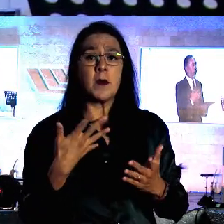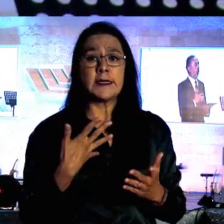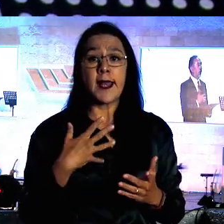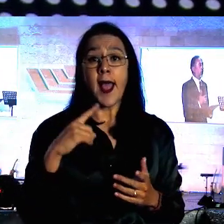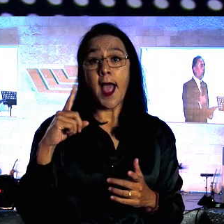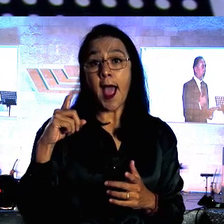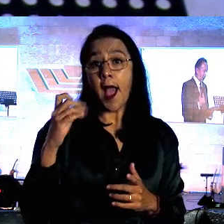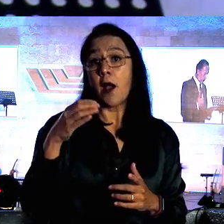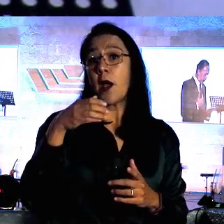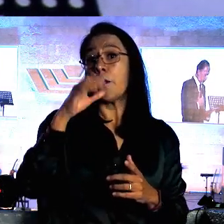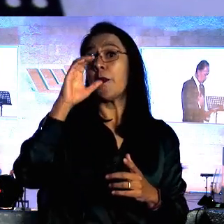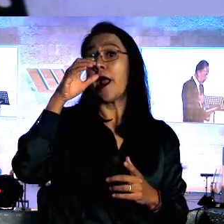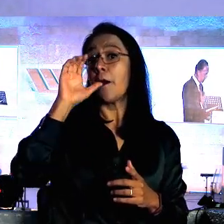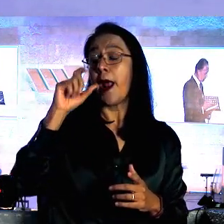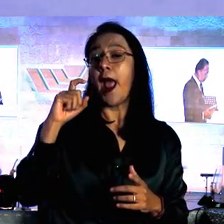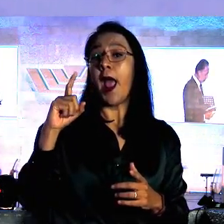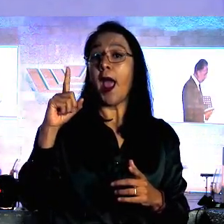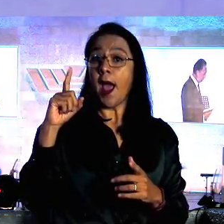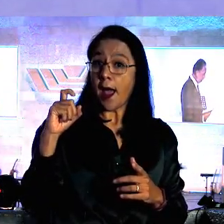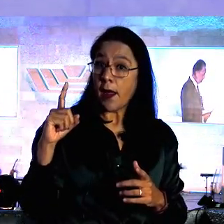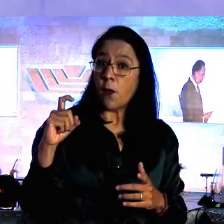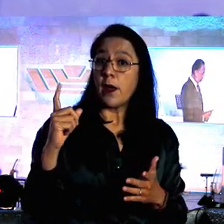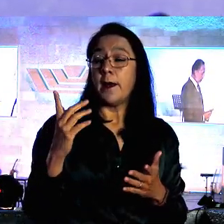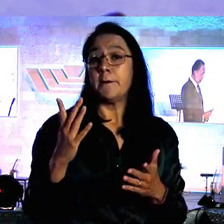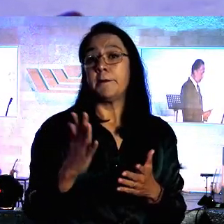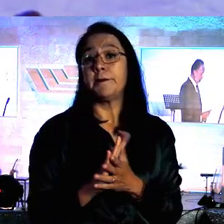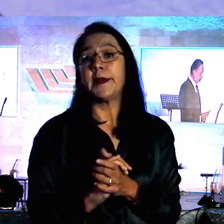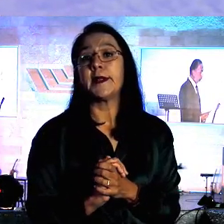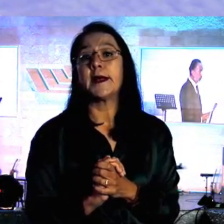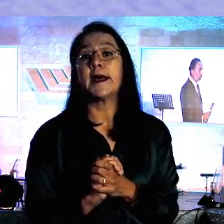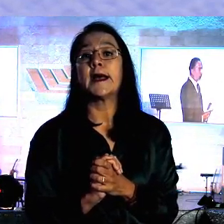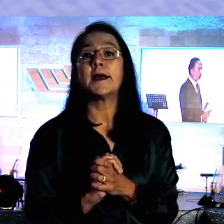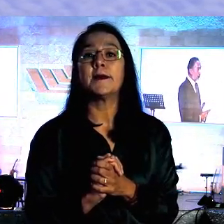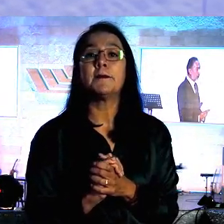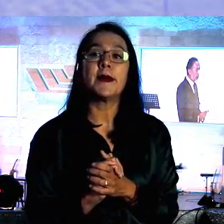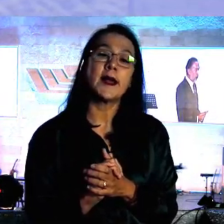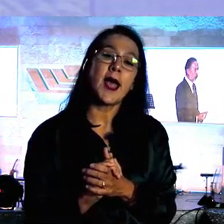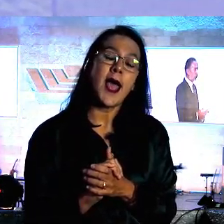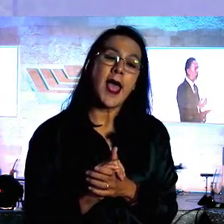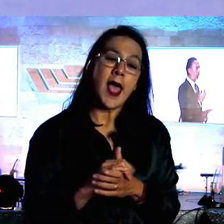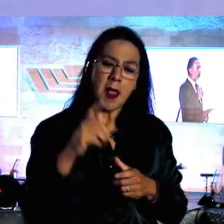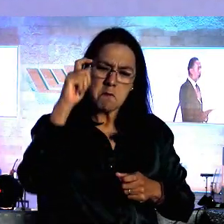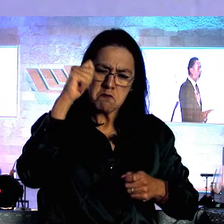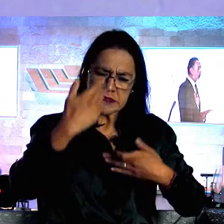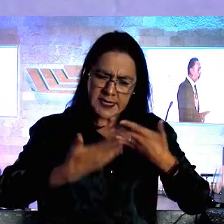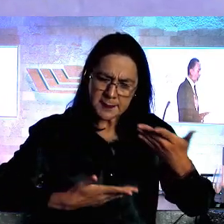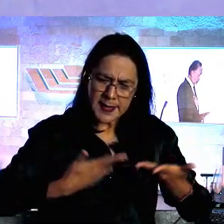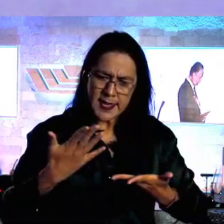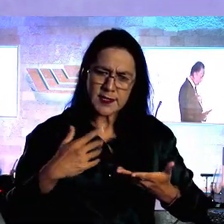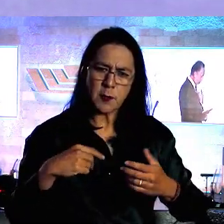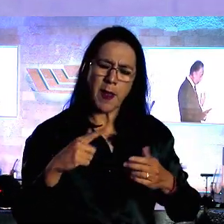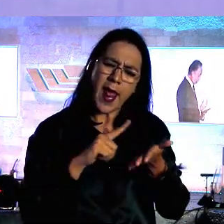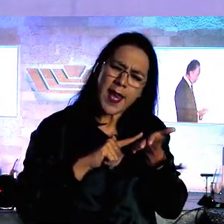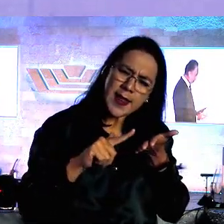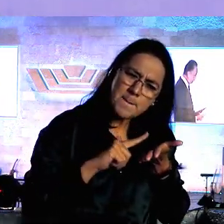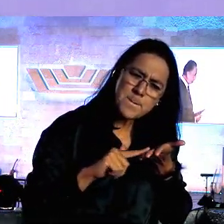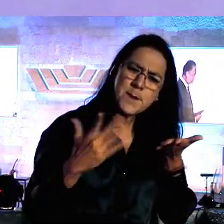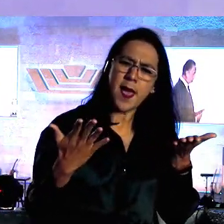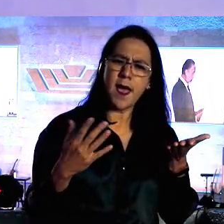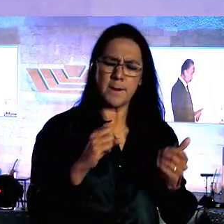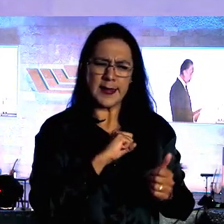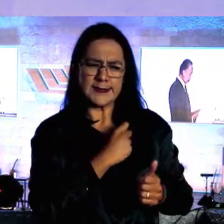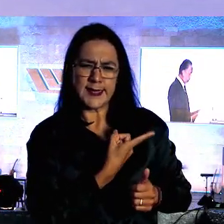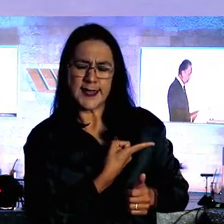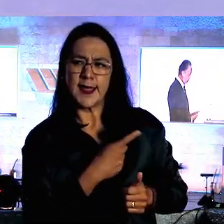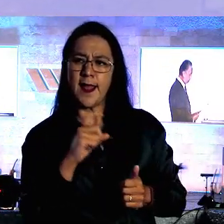a agua para beber, sino que también tenemos agua para infinidad de servicios, para nuestra propia higiene, para la salud,